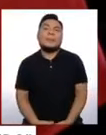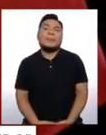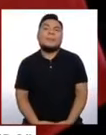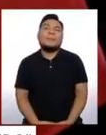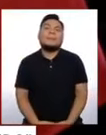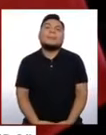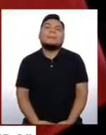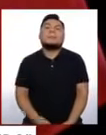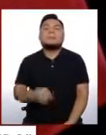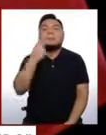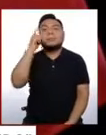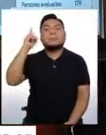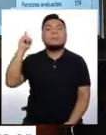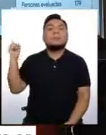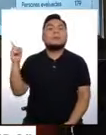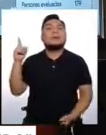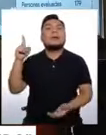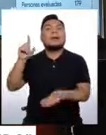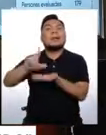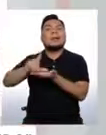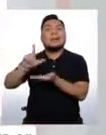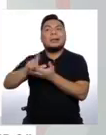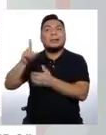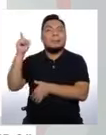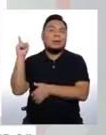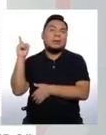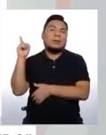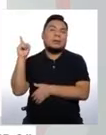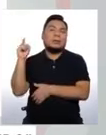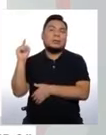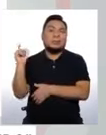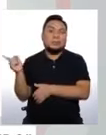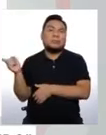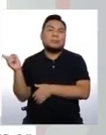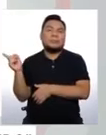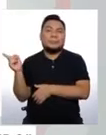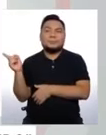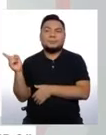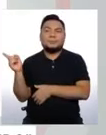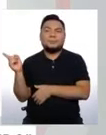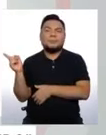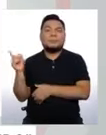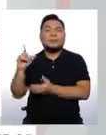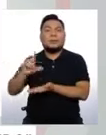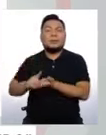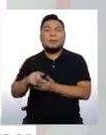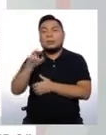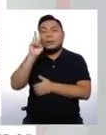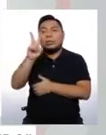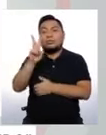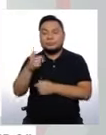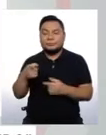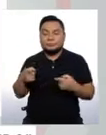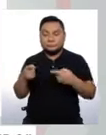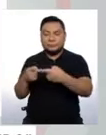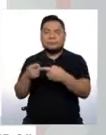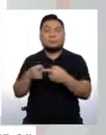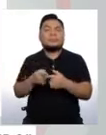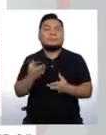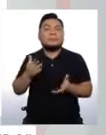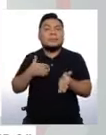esquemáticamente en lima y tenemos dos estaciones del